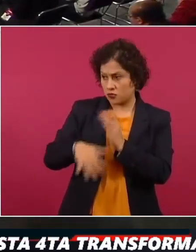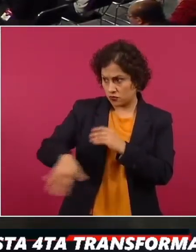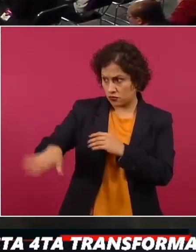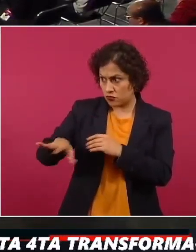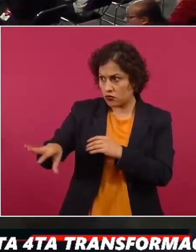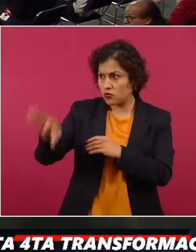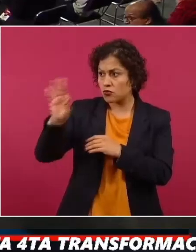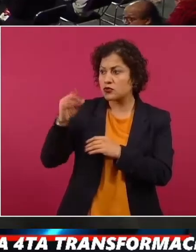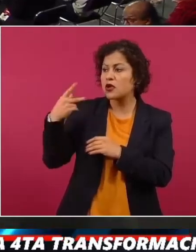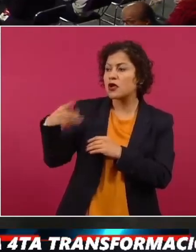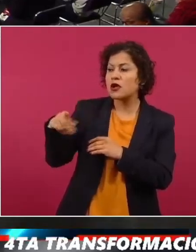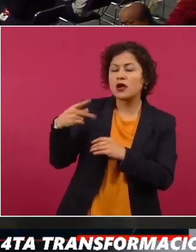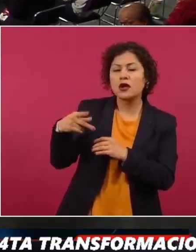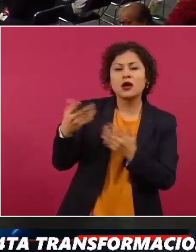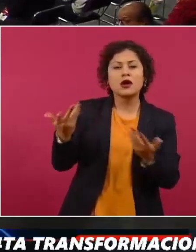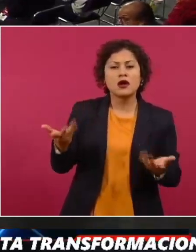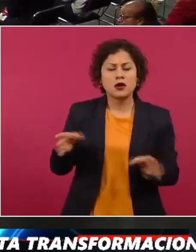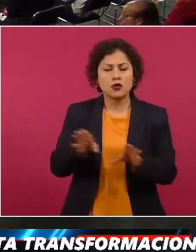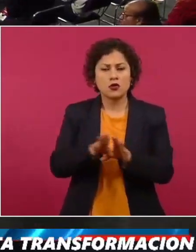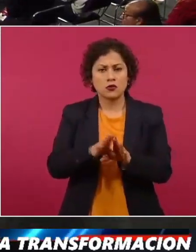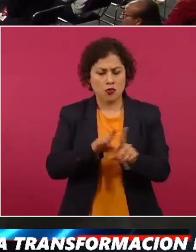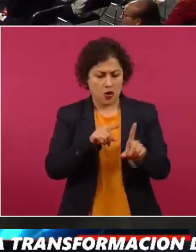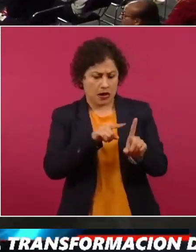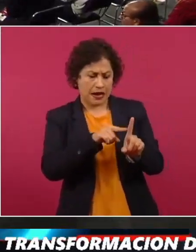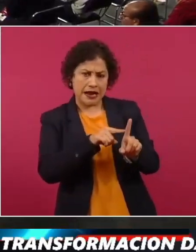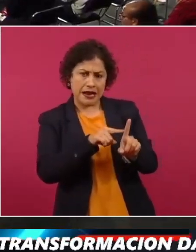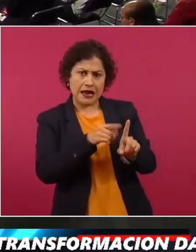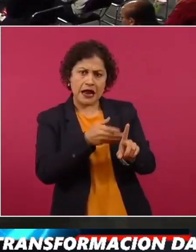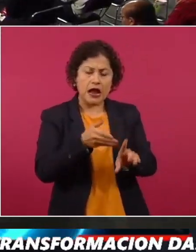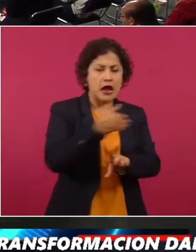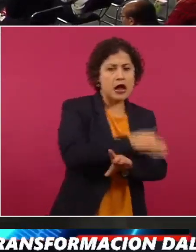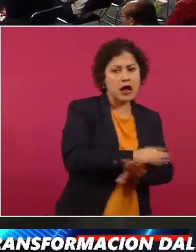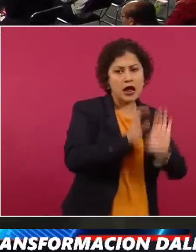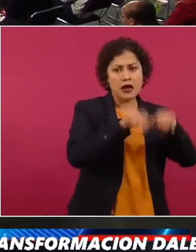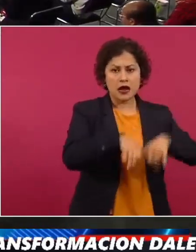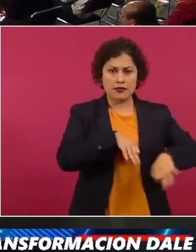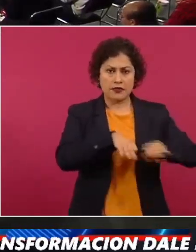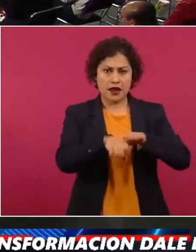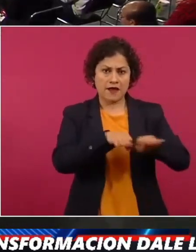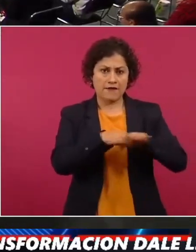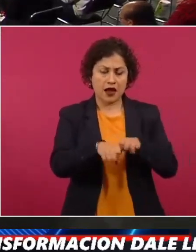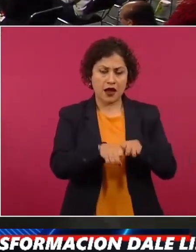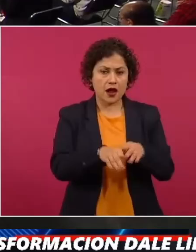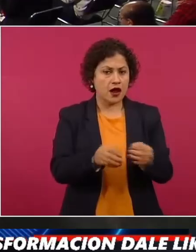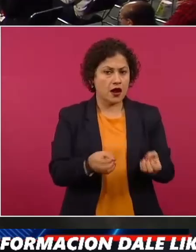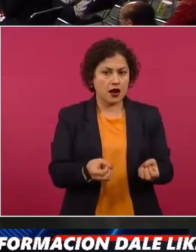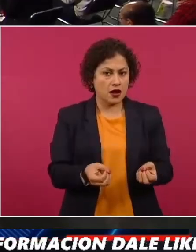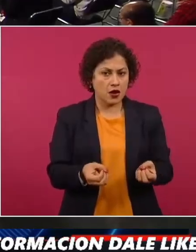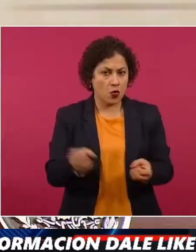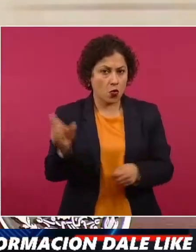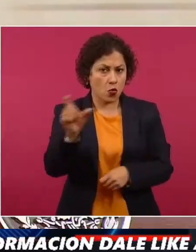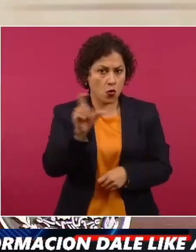informar. ¿Desde cuándo está en el cargo este señor y cuánto gana?